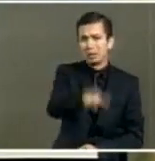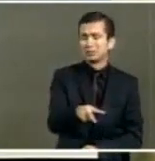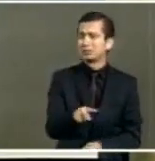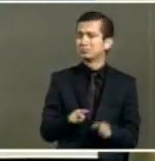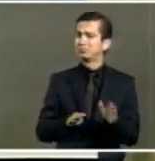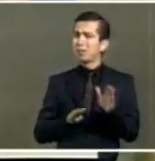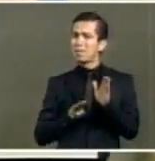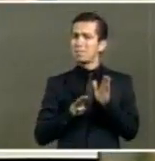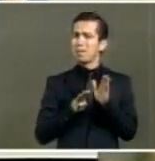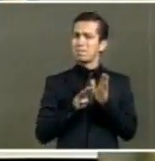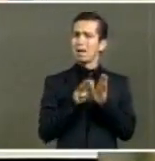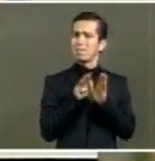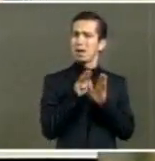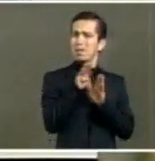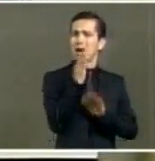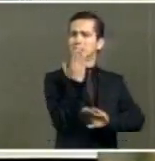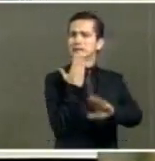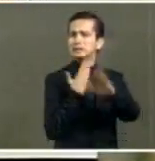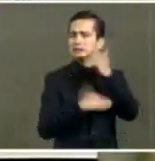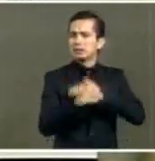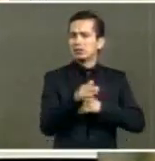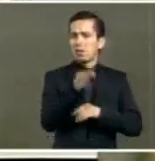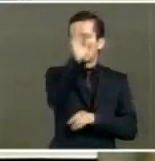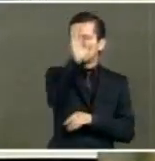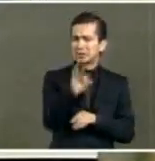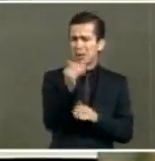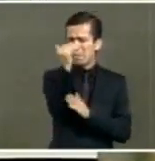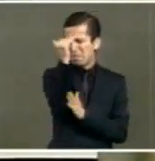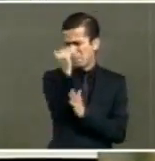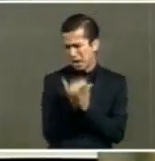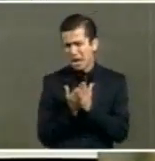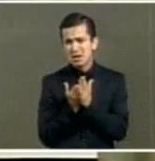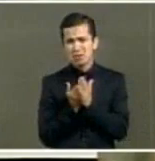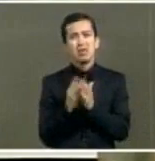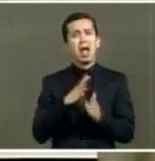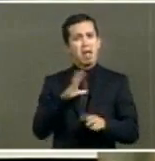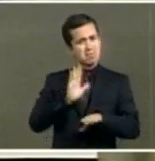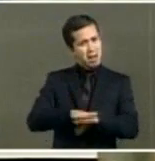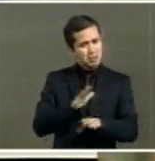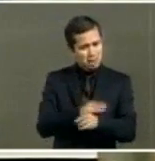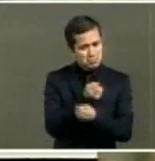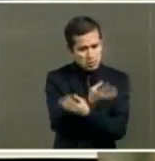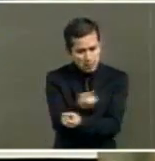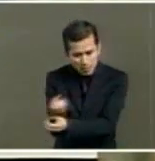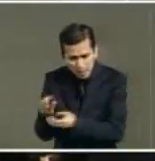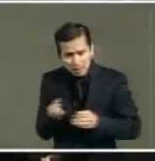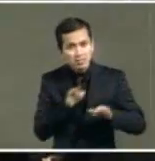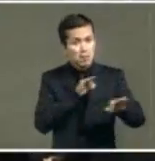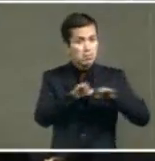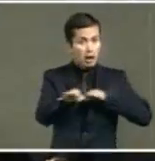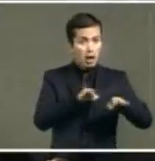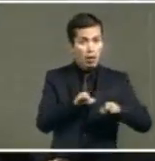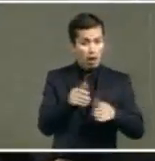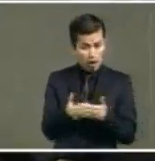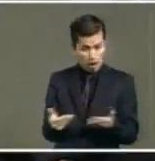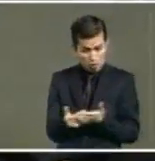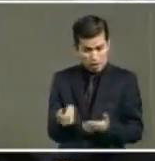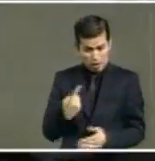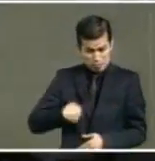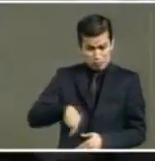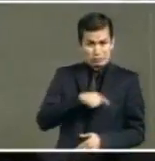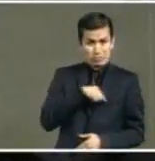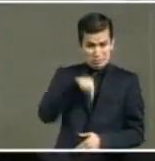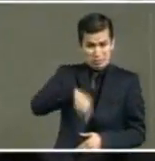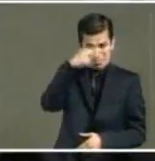con crecimiento, con baja inflación y con generación de empleos. Hoy nuestros productores ganan mercados frente